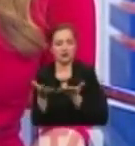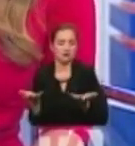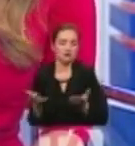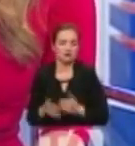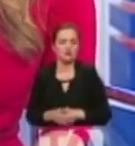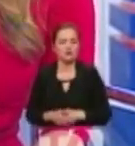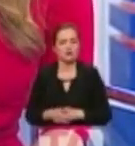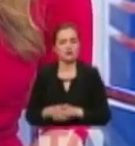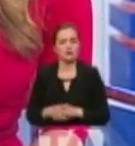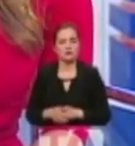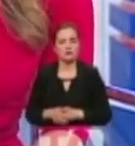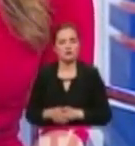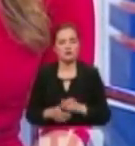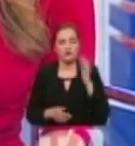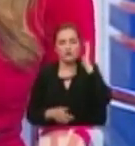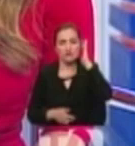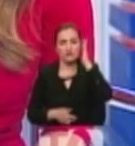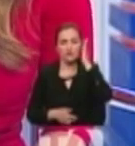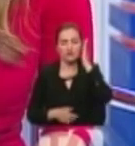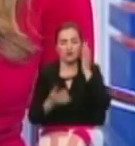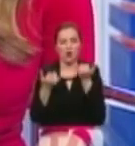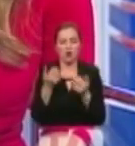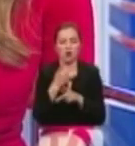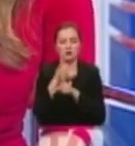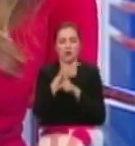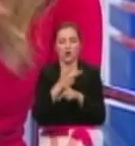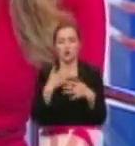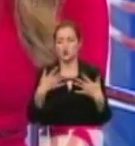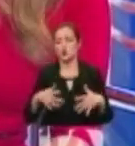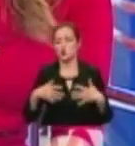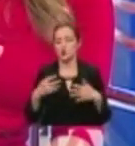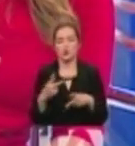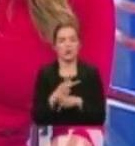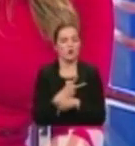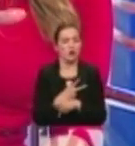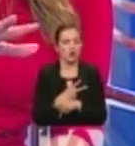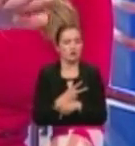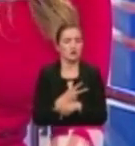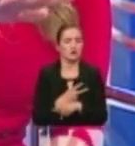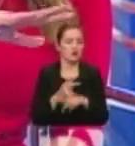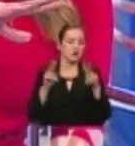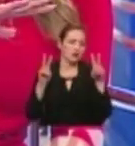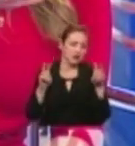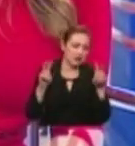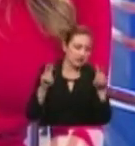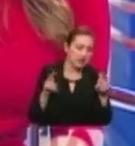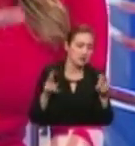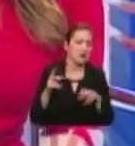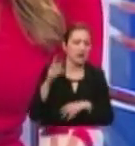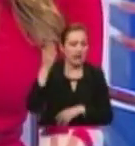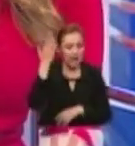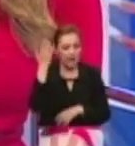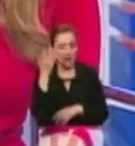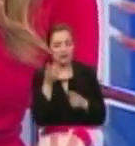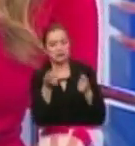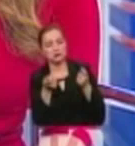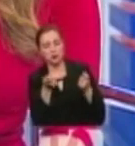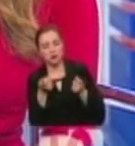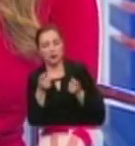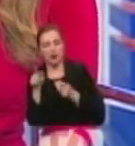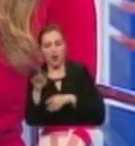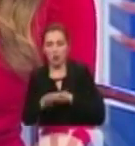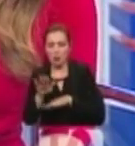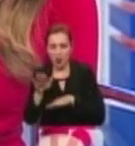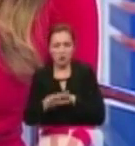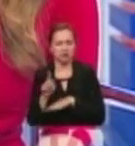Porque este periodo sí fue nefasto también en cuanto al Consejo. No fue solo el tema de la gobernabilidad del alcalde